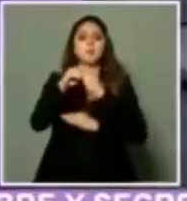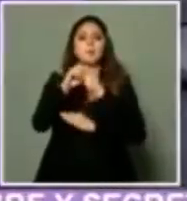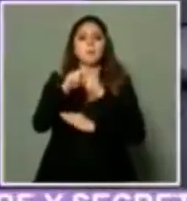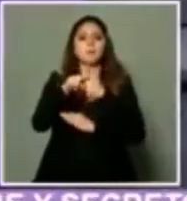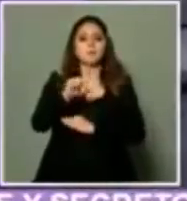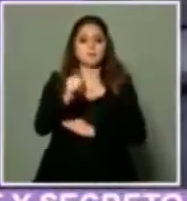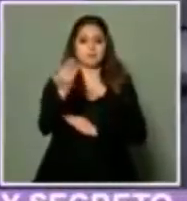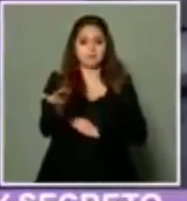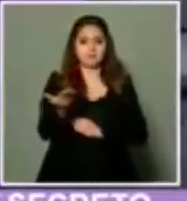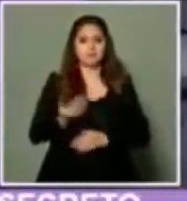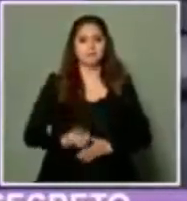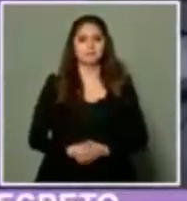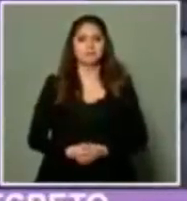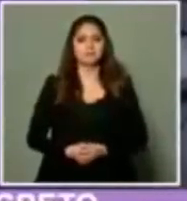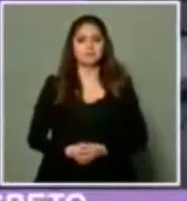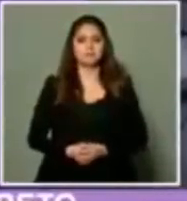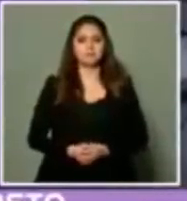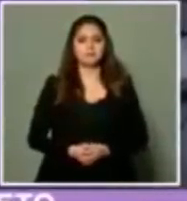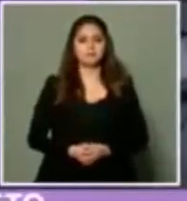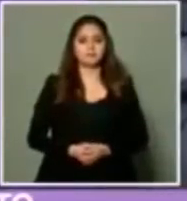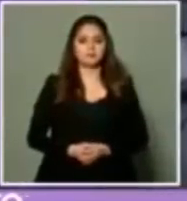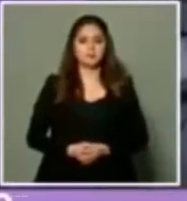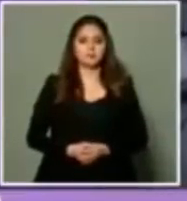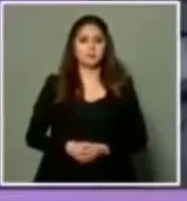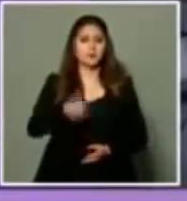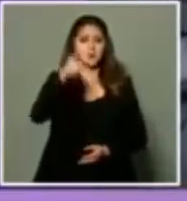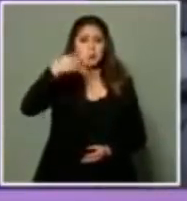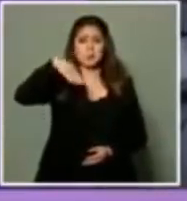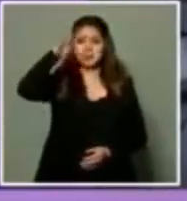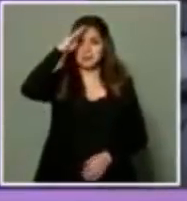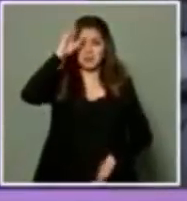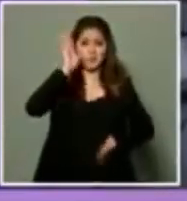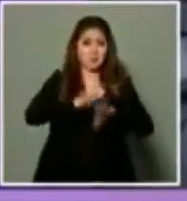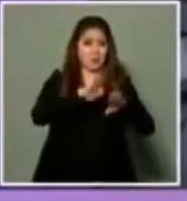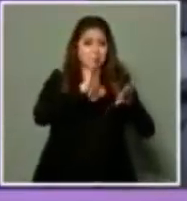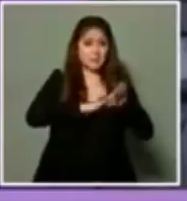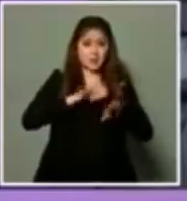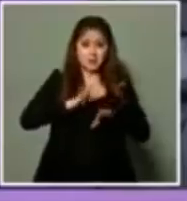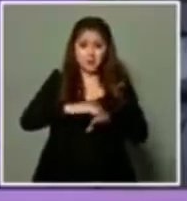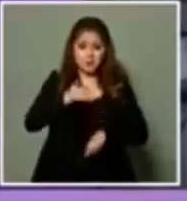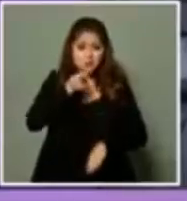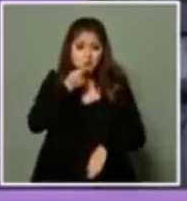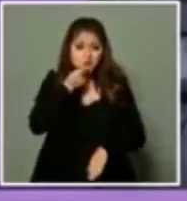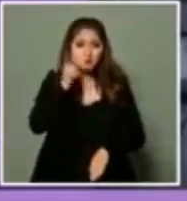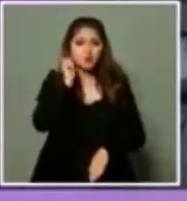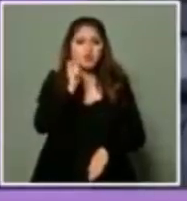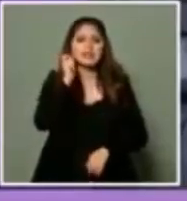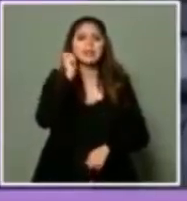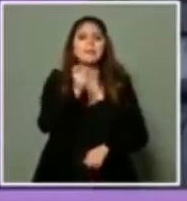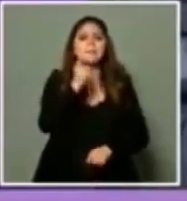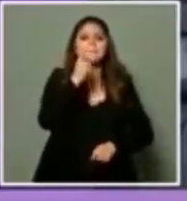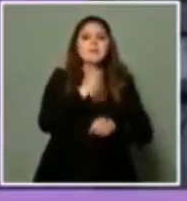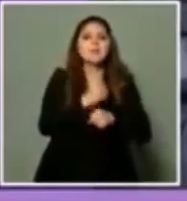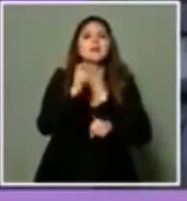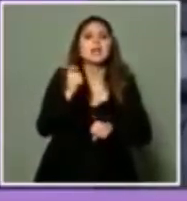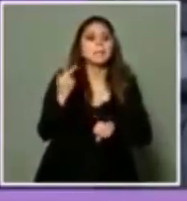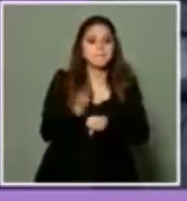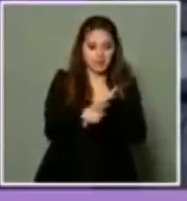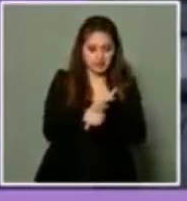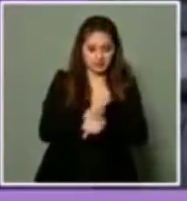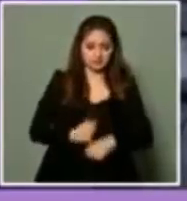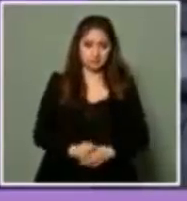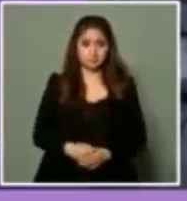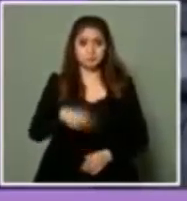Sí, no basta con tener más policías, hay que ir a las causas. Andrés Manuel